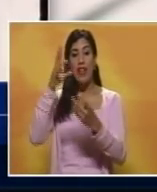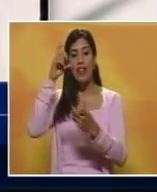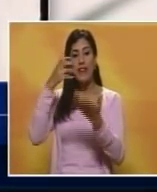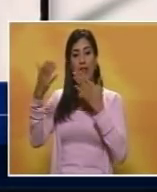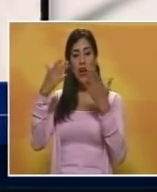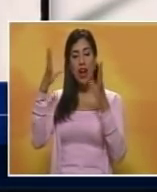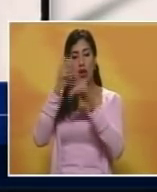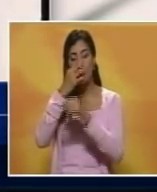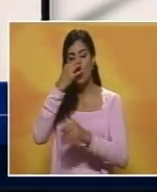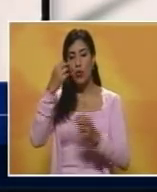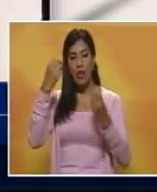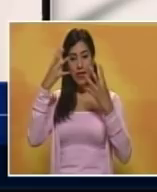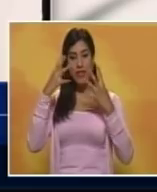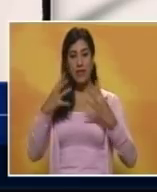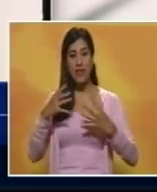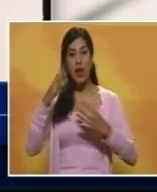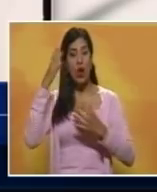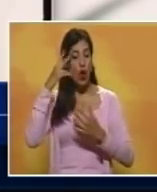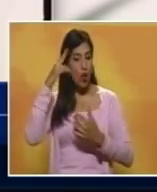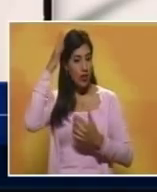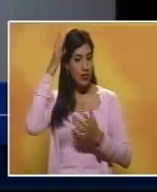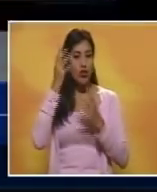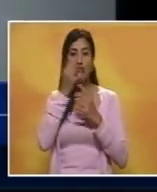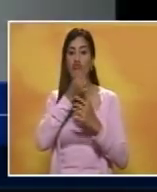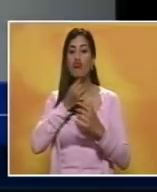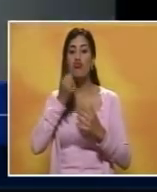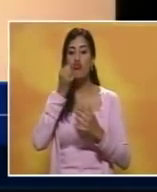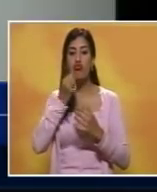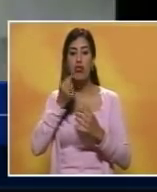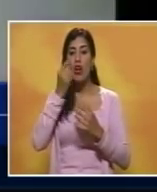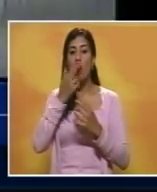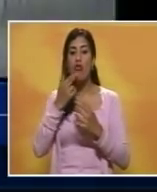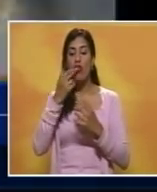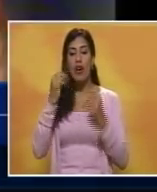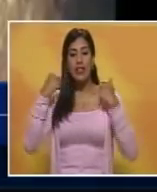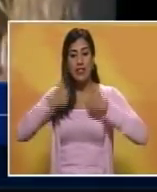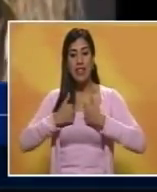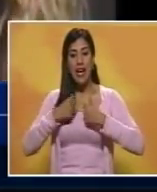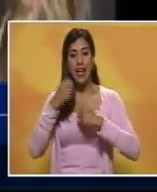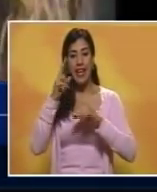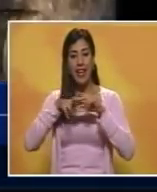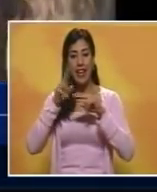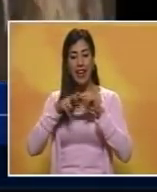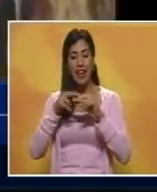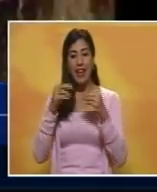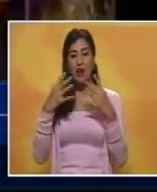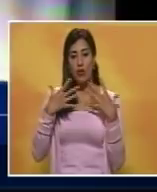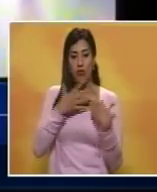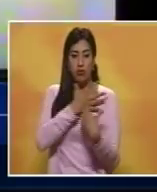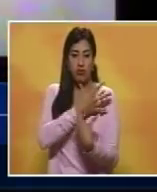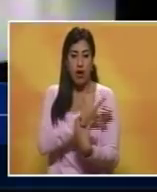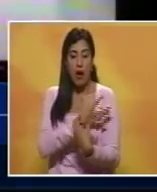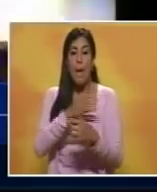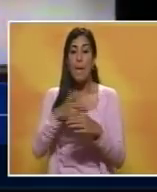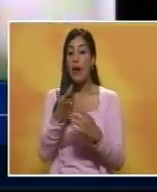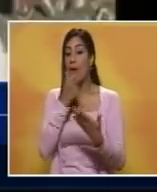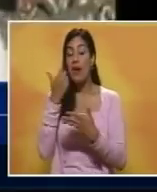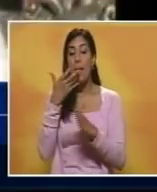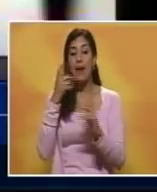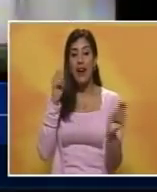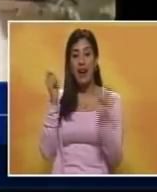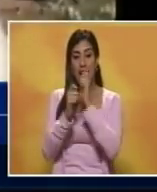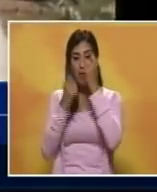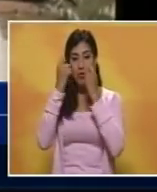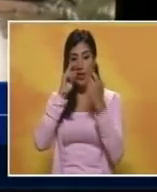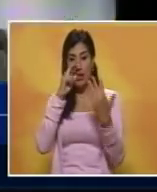para la noche de brujas. Con el pelo corto, los labios granates y una chaqueta de cuero deslizándose por sus hombros, Queen Bee se ha transformado